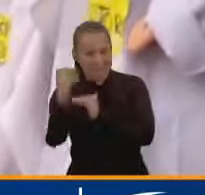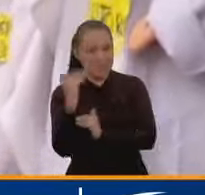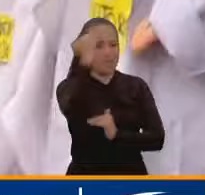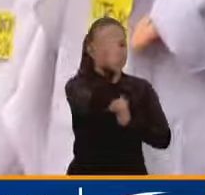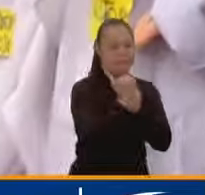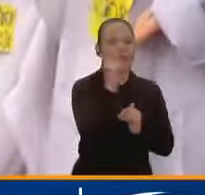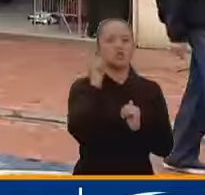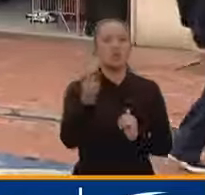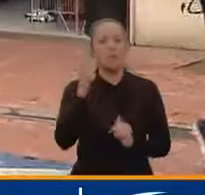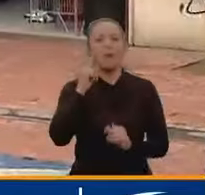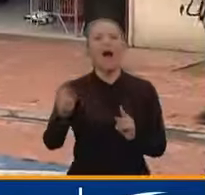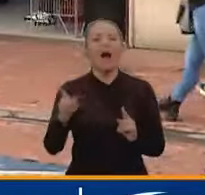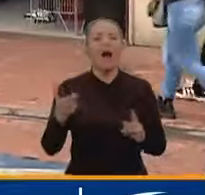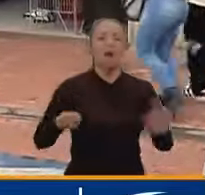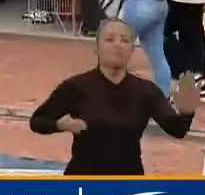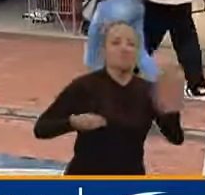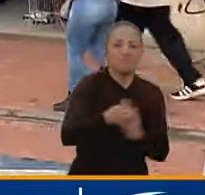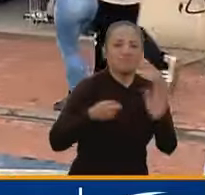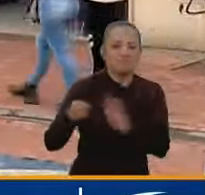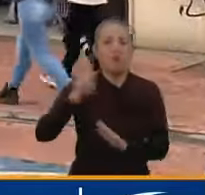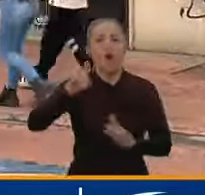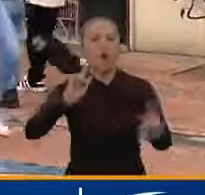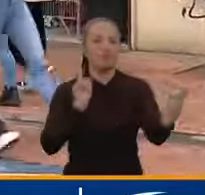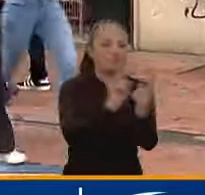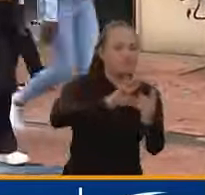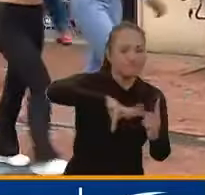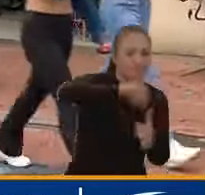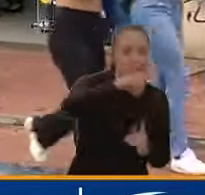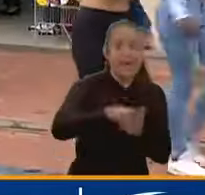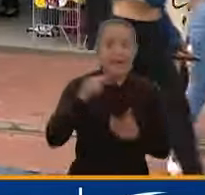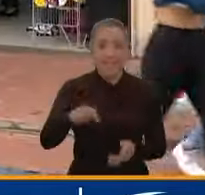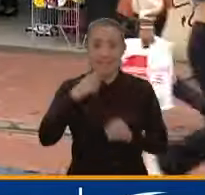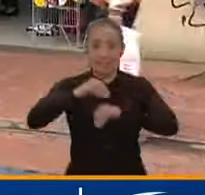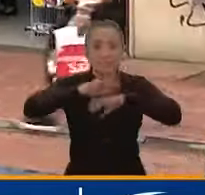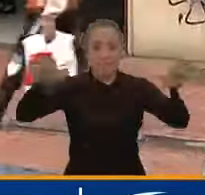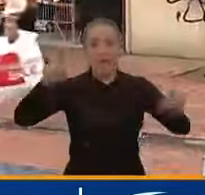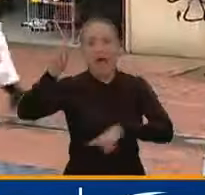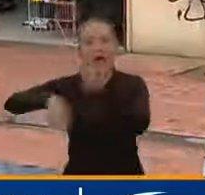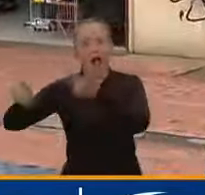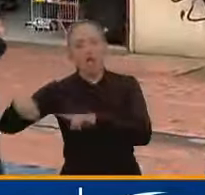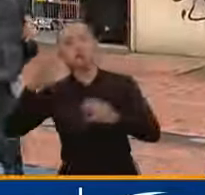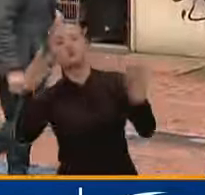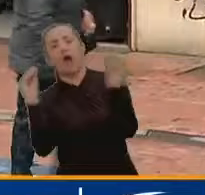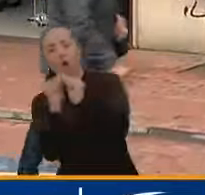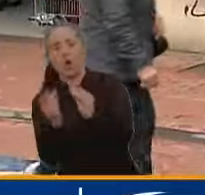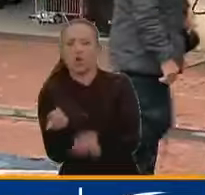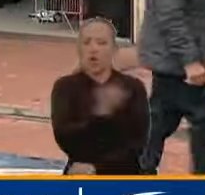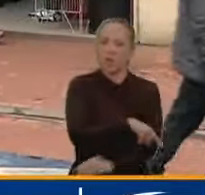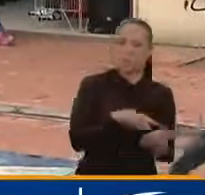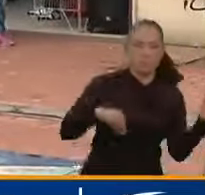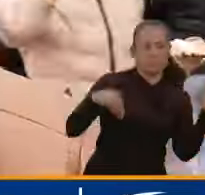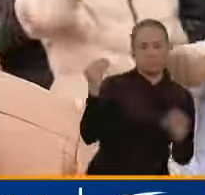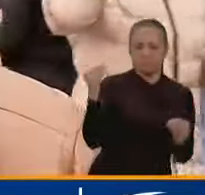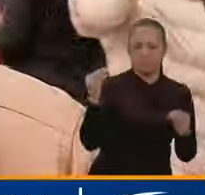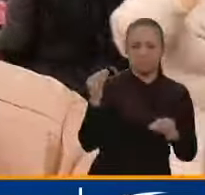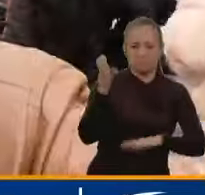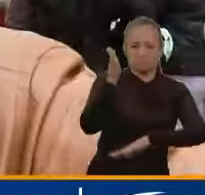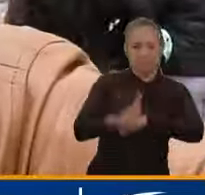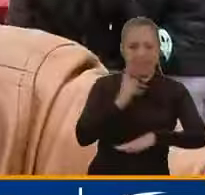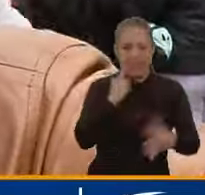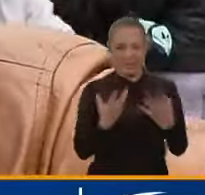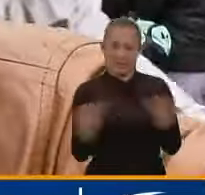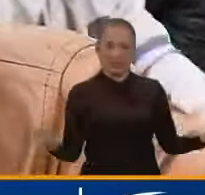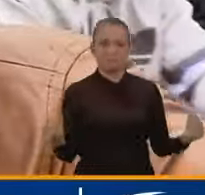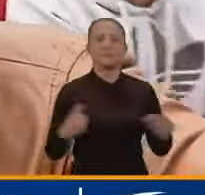al homicidio y al hurto a personas. El anuncio ha ocasionado opiniones divididas en la ciudadanía. Cuando yo era joven,